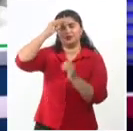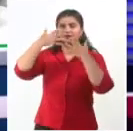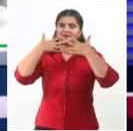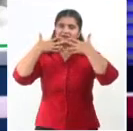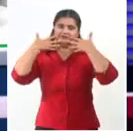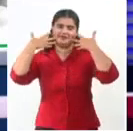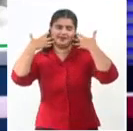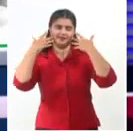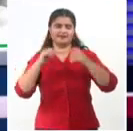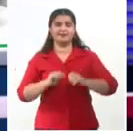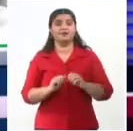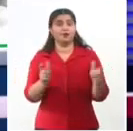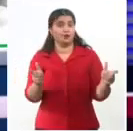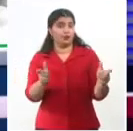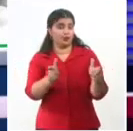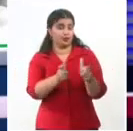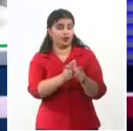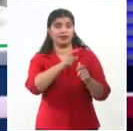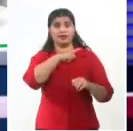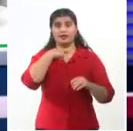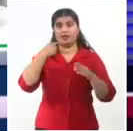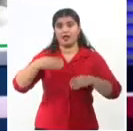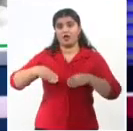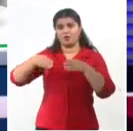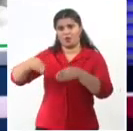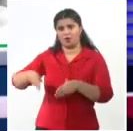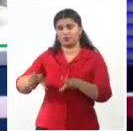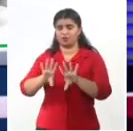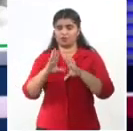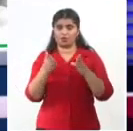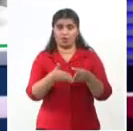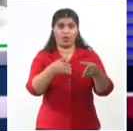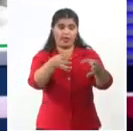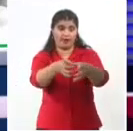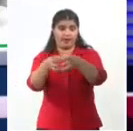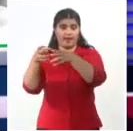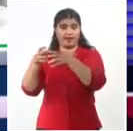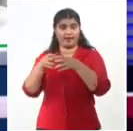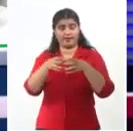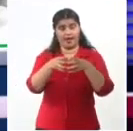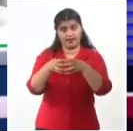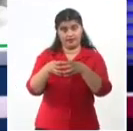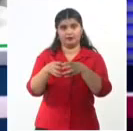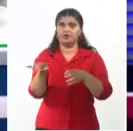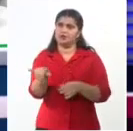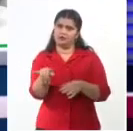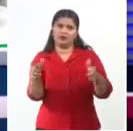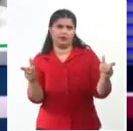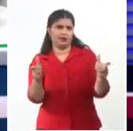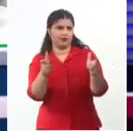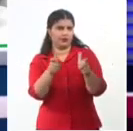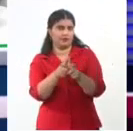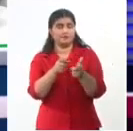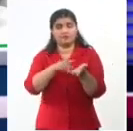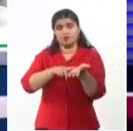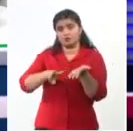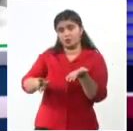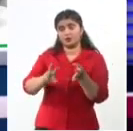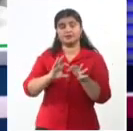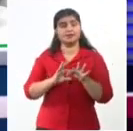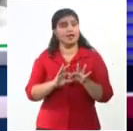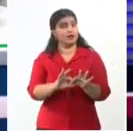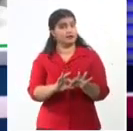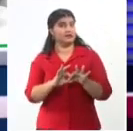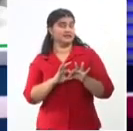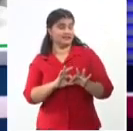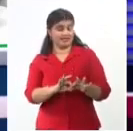supuesto, disminuye también el número de casos positivos, el de fallecidos en cada nueva jornada. Las provincias que mantienen